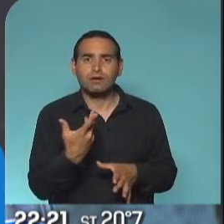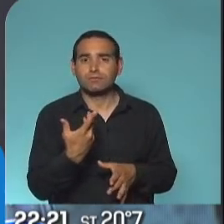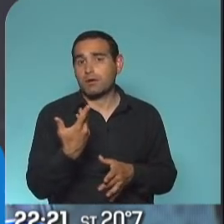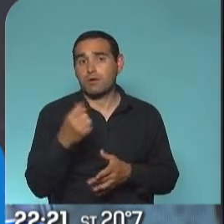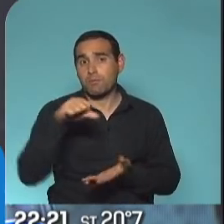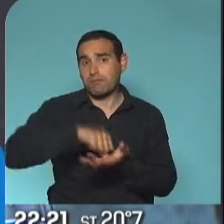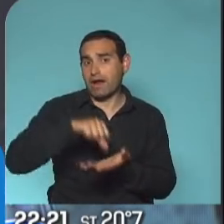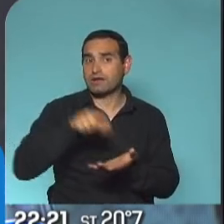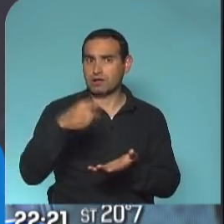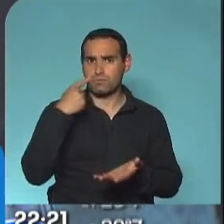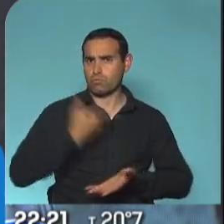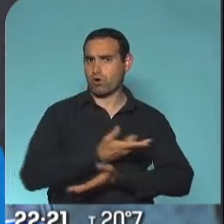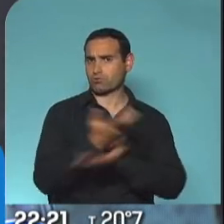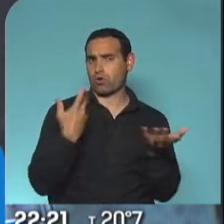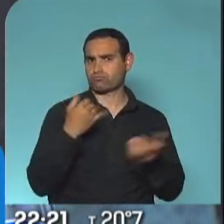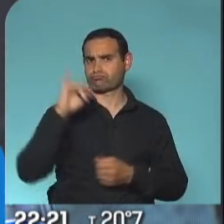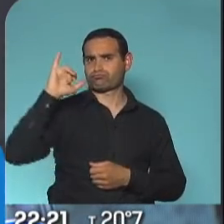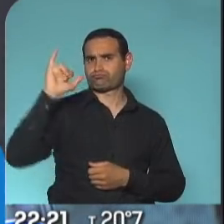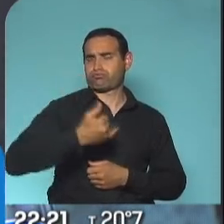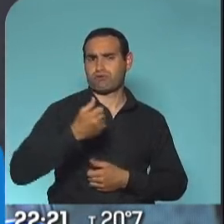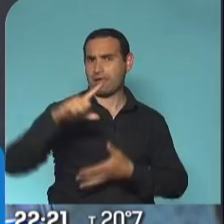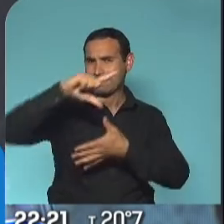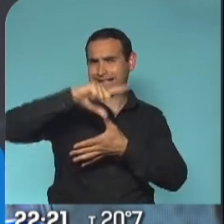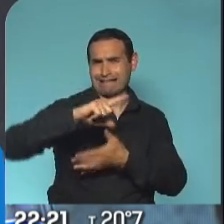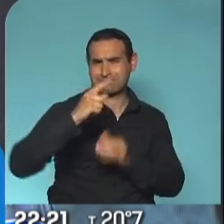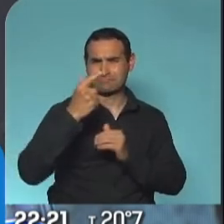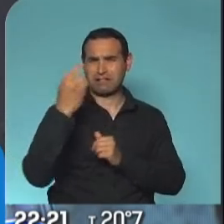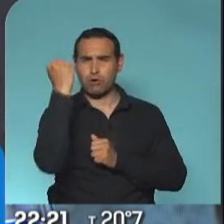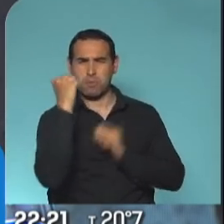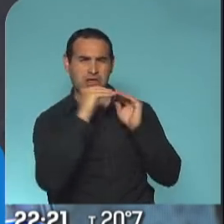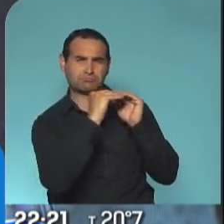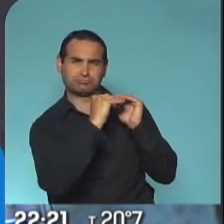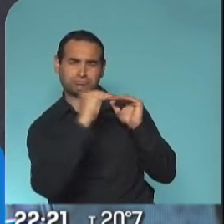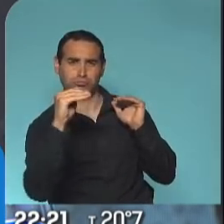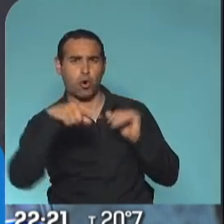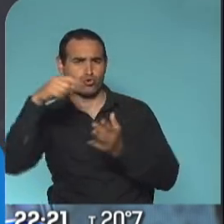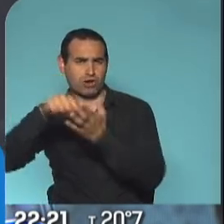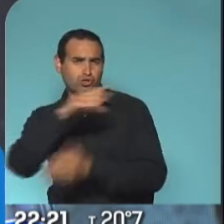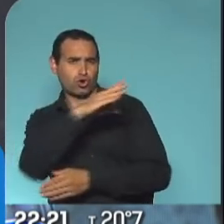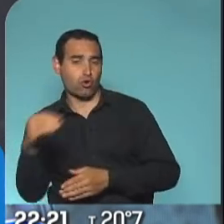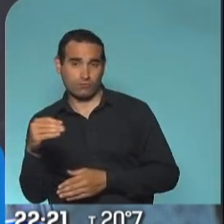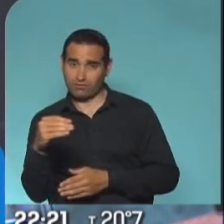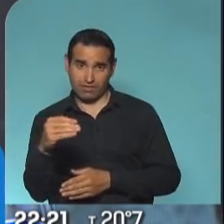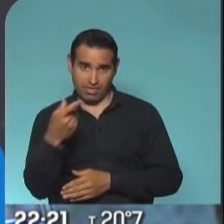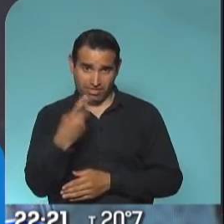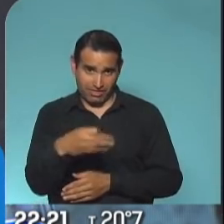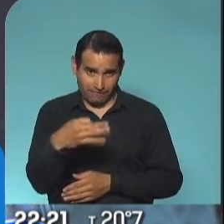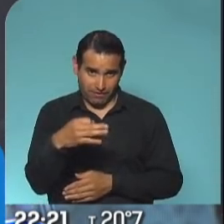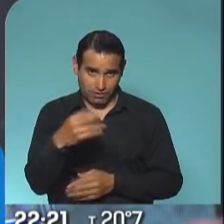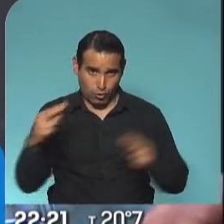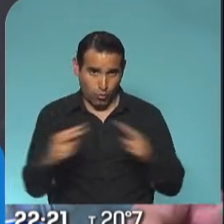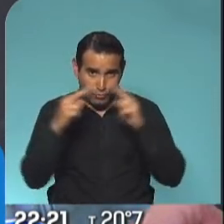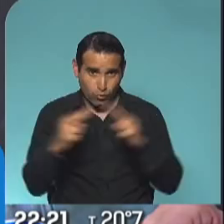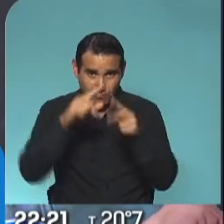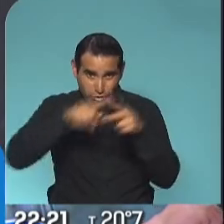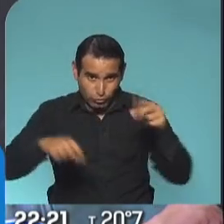se presentaba como el gran campeón simbólico de América Latina, sí, el modelo a seguir, que tuvo que suspender 2 cumbres internacionales